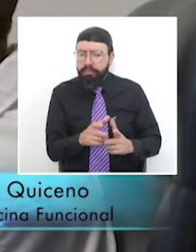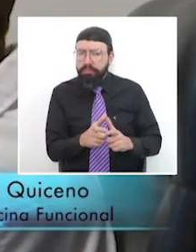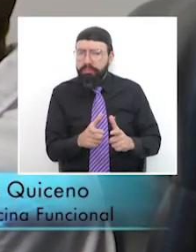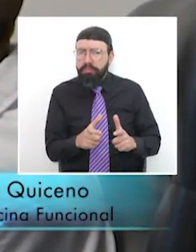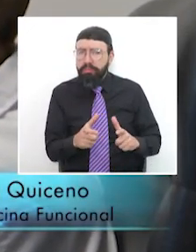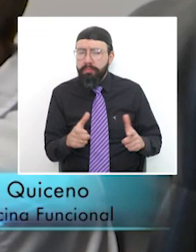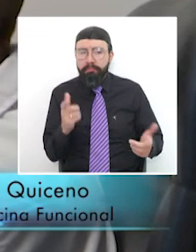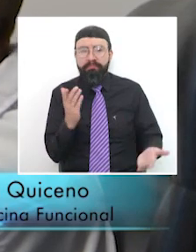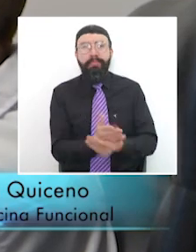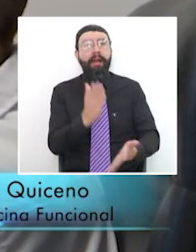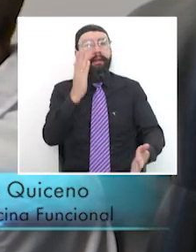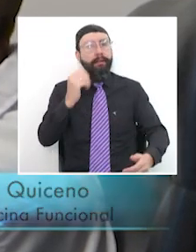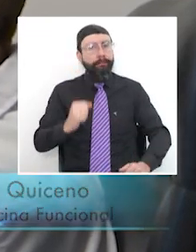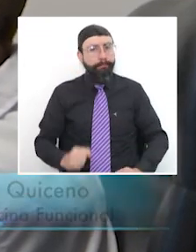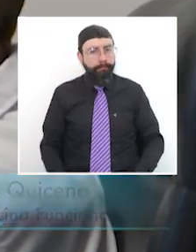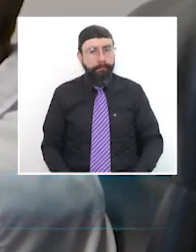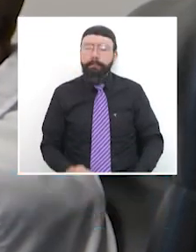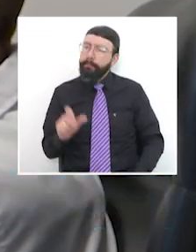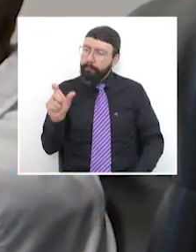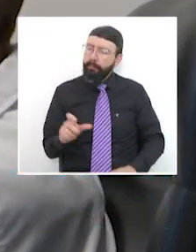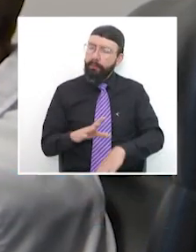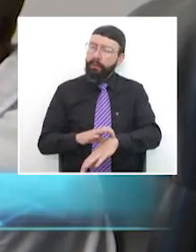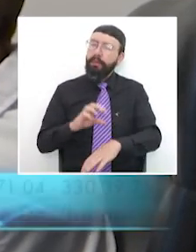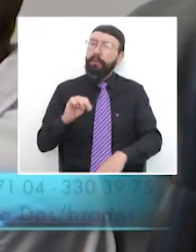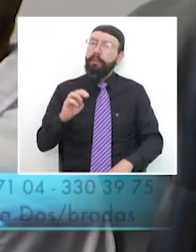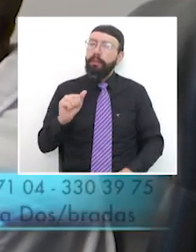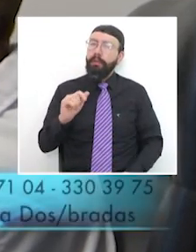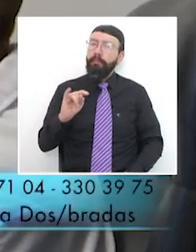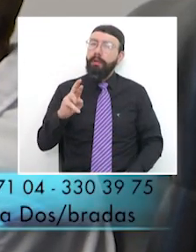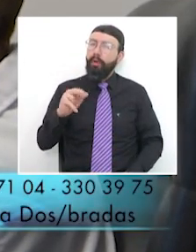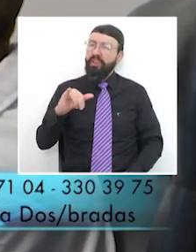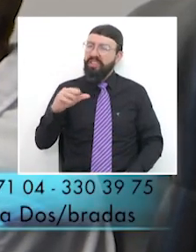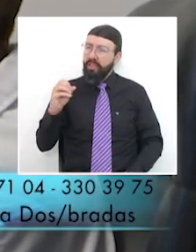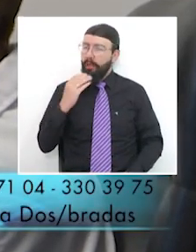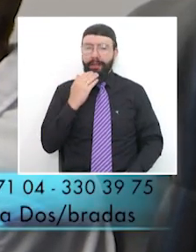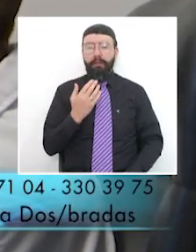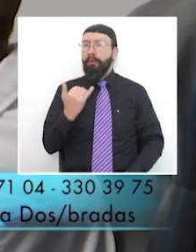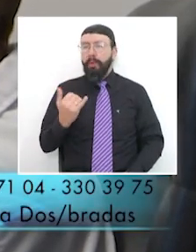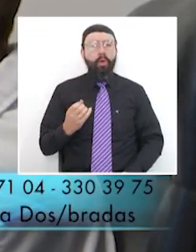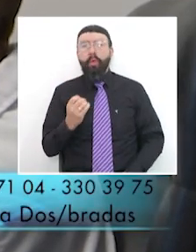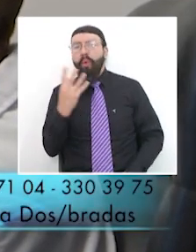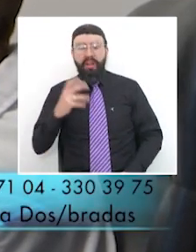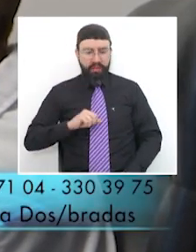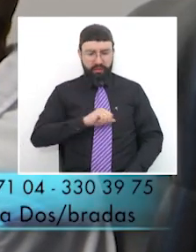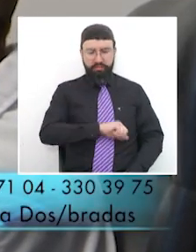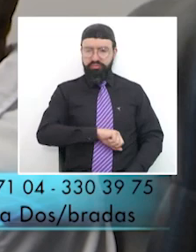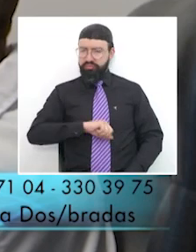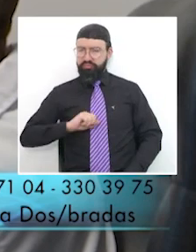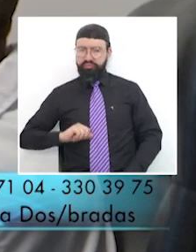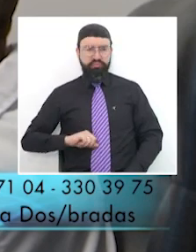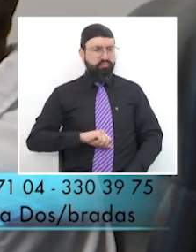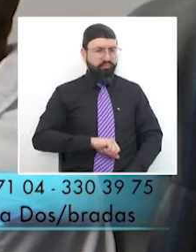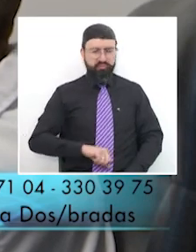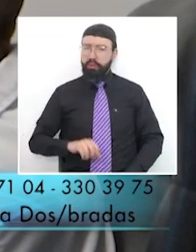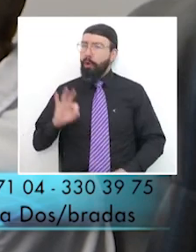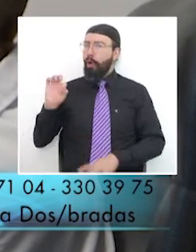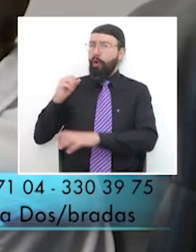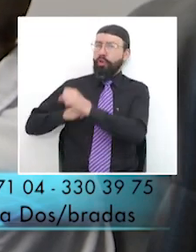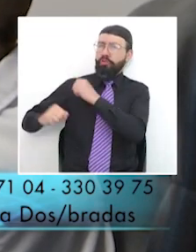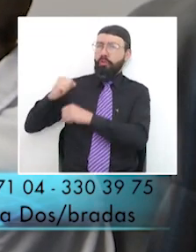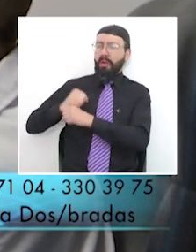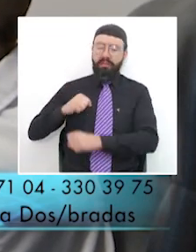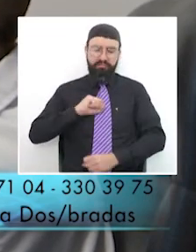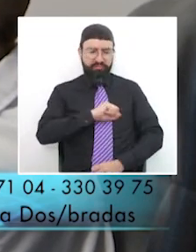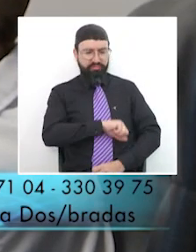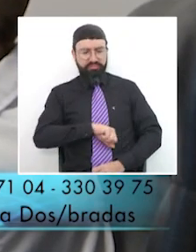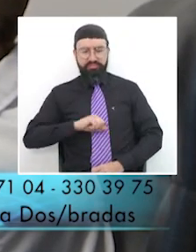Mauricio, doctor Mauricio, cuántas ecografías podemos haber encontrado en estos 8 años o más de pacientes